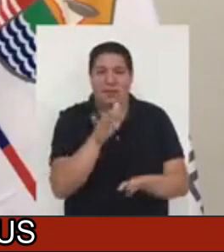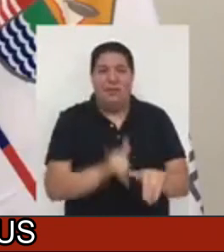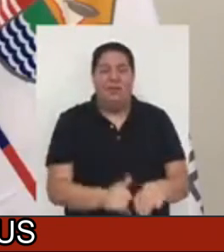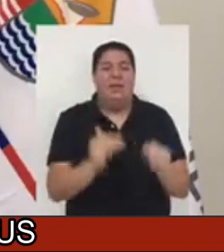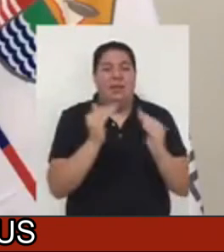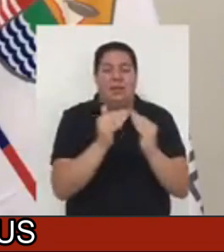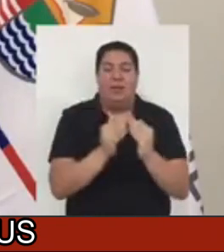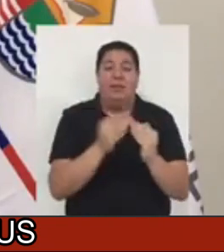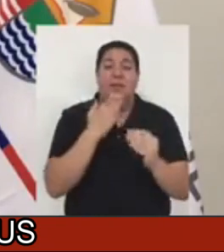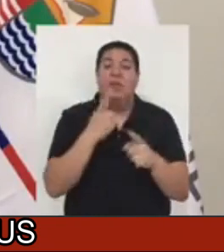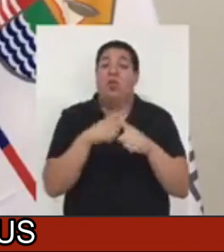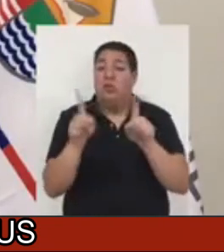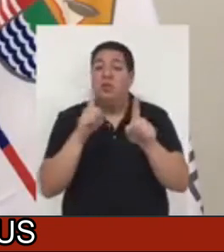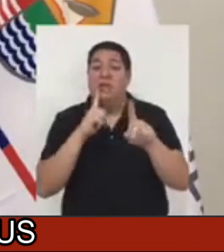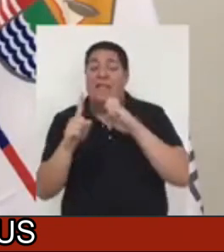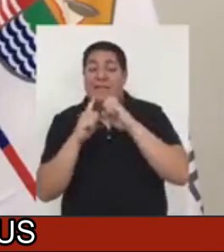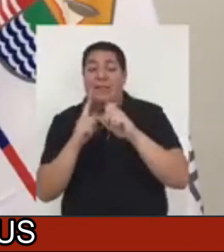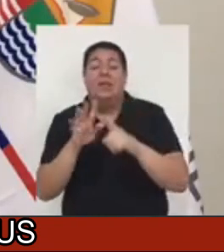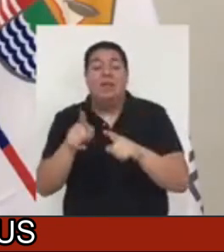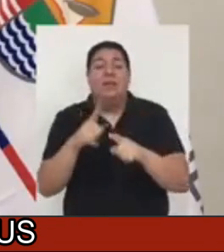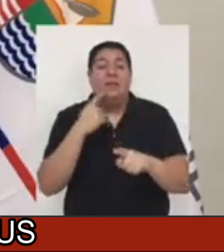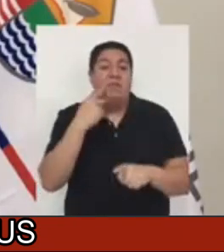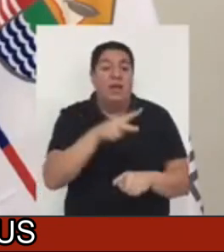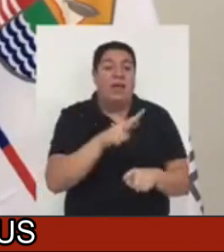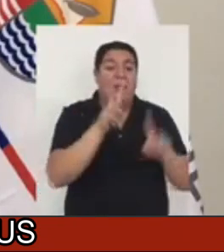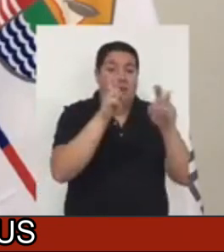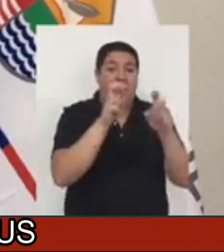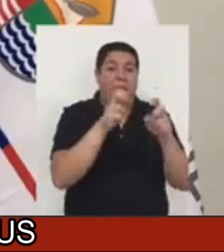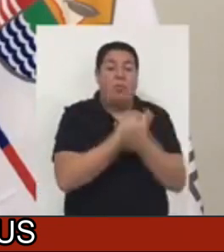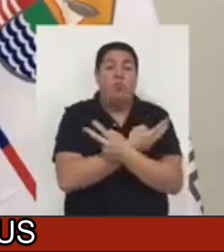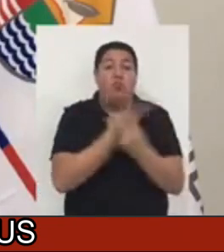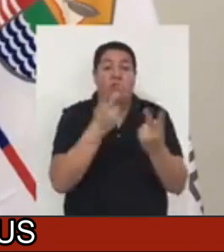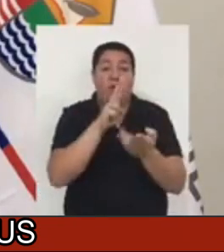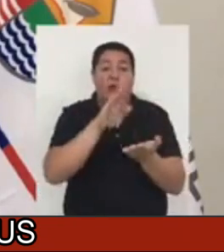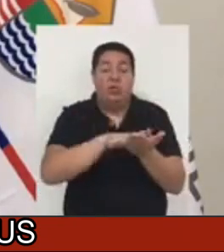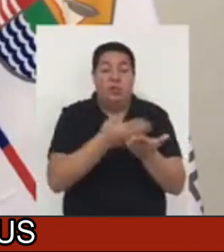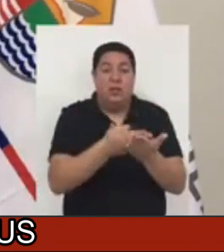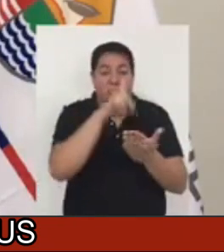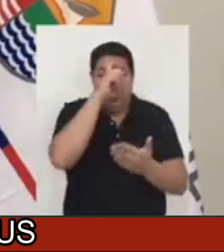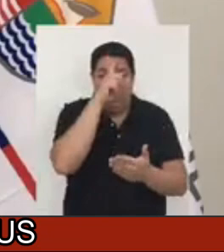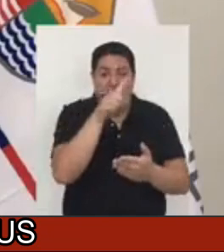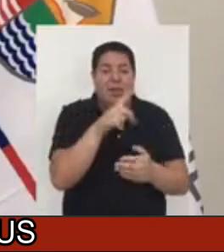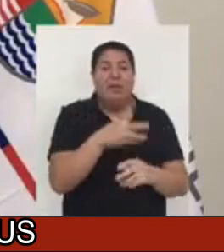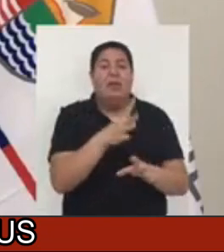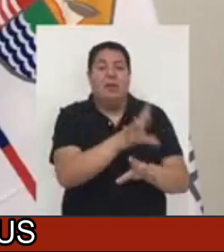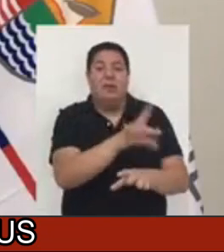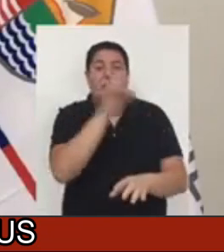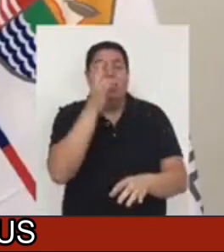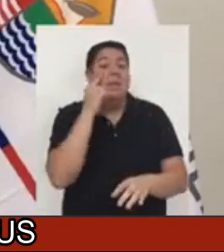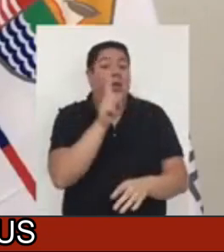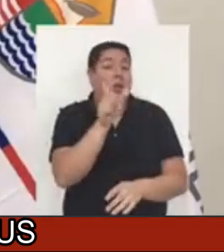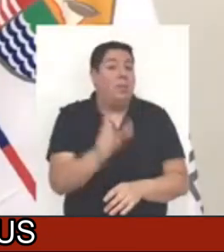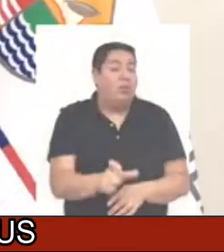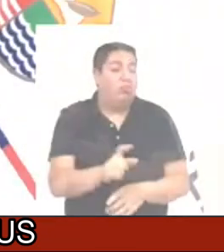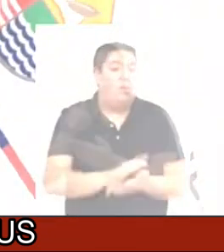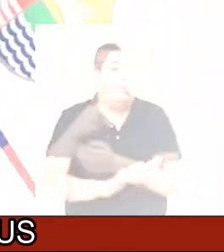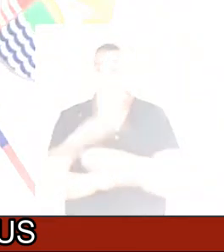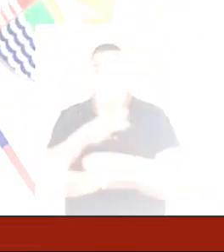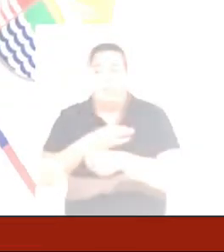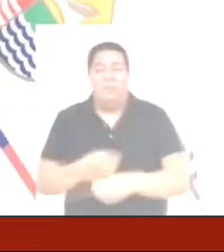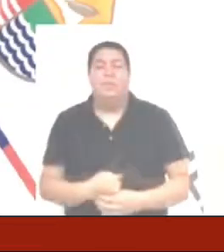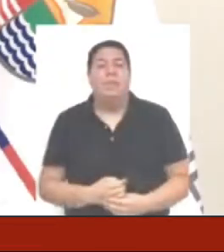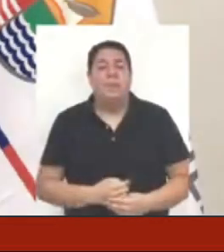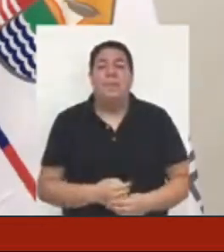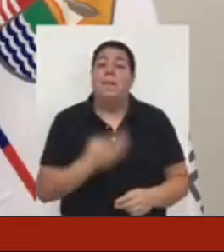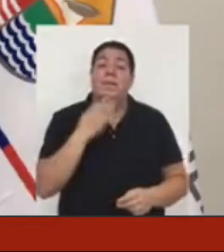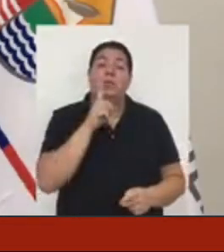se suma a las declaraciones de la Seremi Durán cuando fue consultada por cauquenesnet.cl respecto del examen del alcalde Muñoz. Patricio Díaz